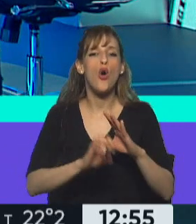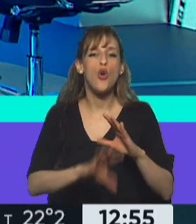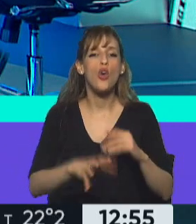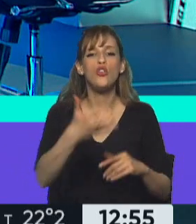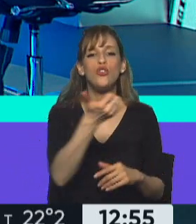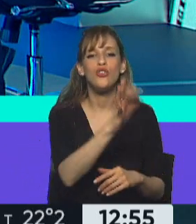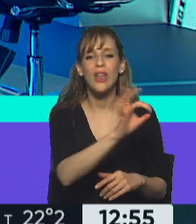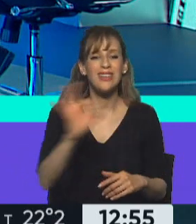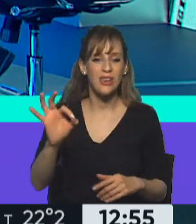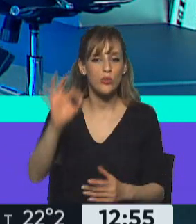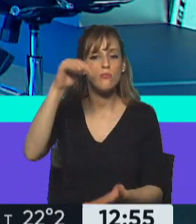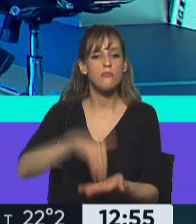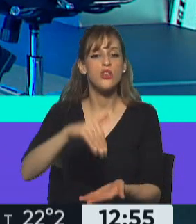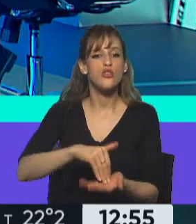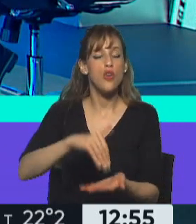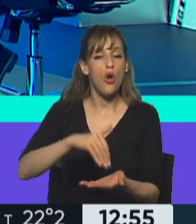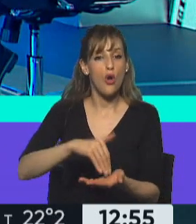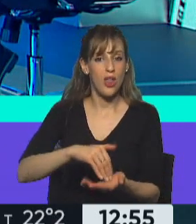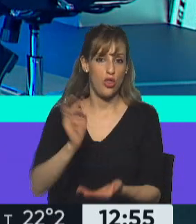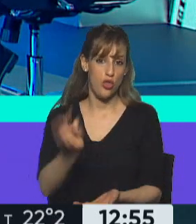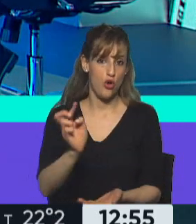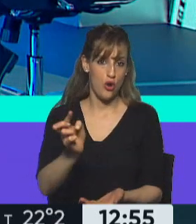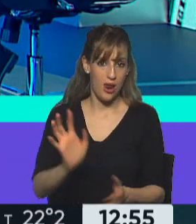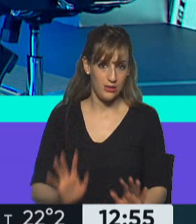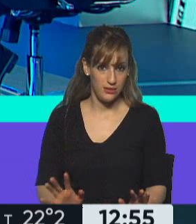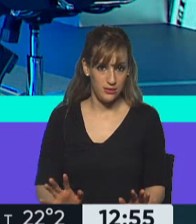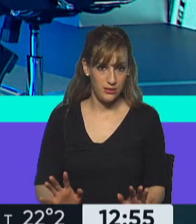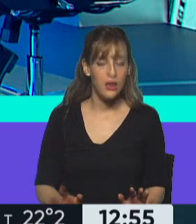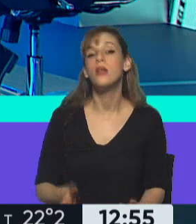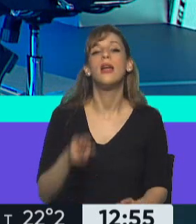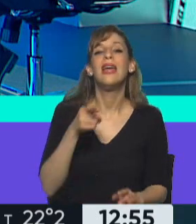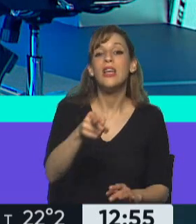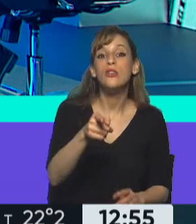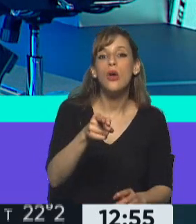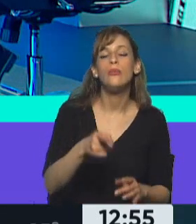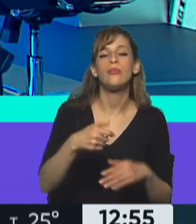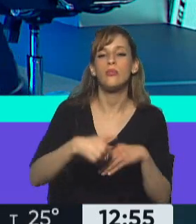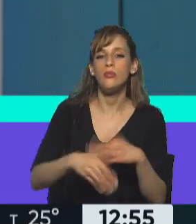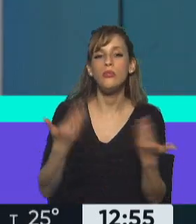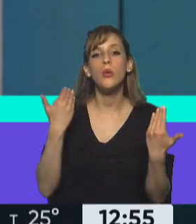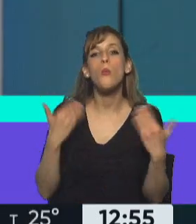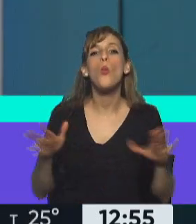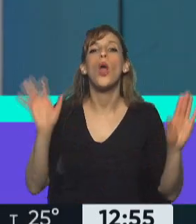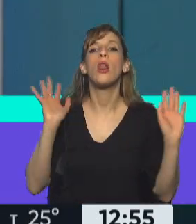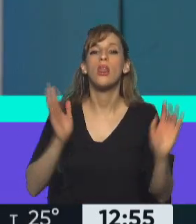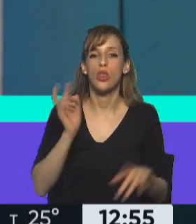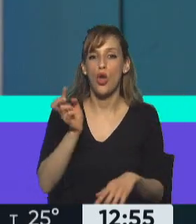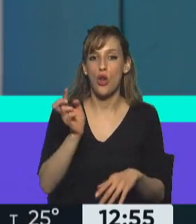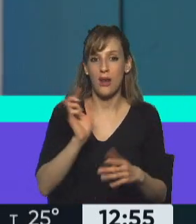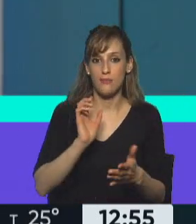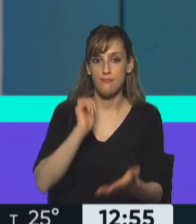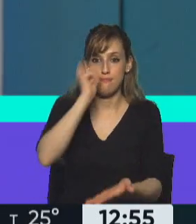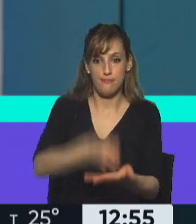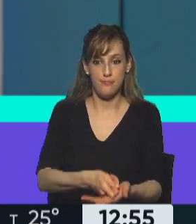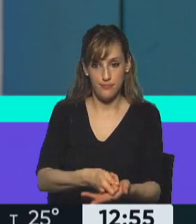millones de dólares por mes que se dé con esta medida. Esto es un anticipo, lo que permitiría justamente pagar con esos dólares que no se destinan ya